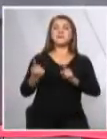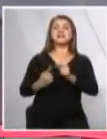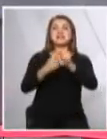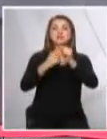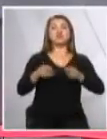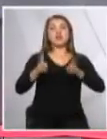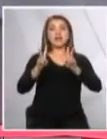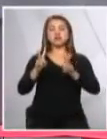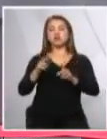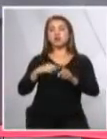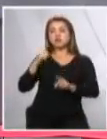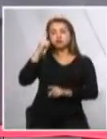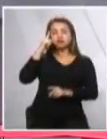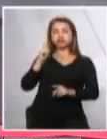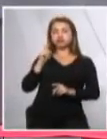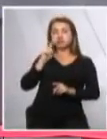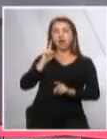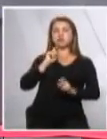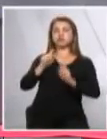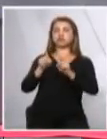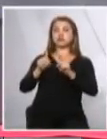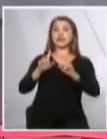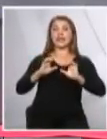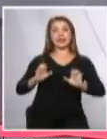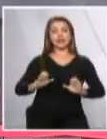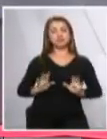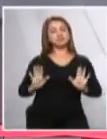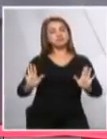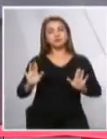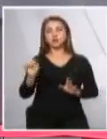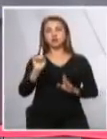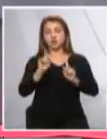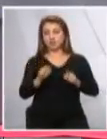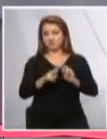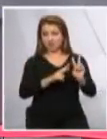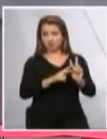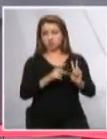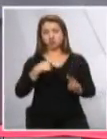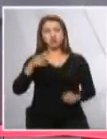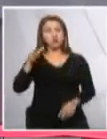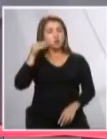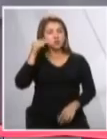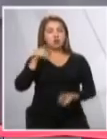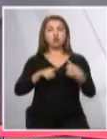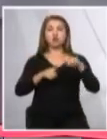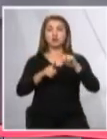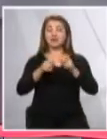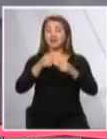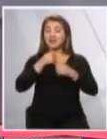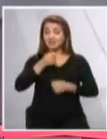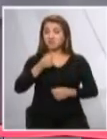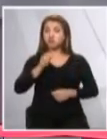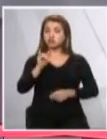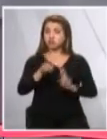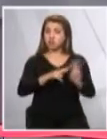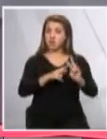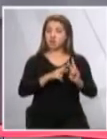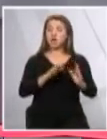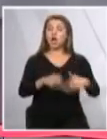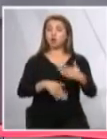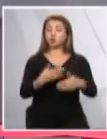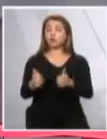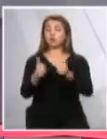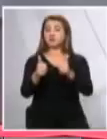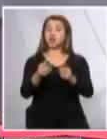Y emitir juicios éticos también, que no era el caso que ella lo hiciera. Yo lo he escuchado en otra entrevista en donde sí lo hace, quién ha actuado bien, quién ha